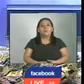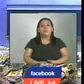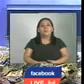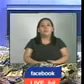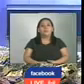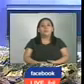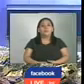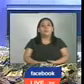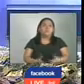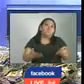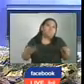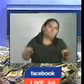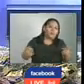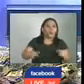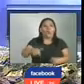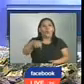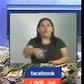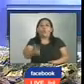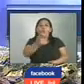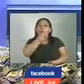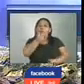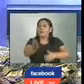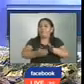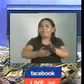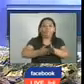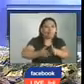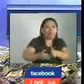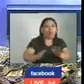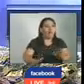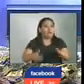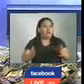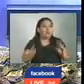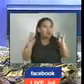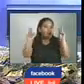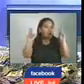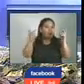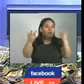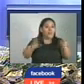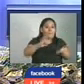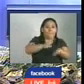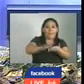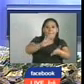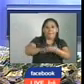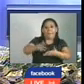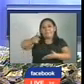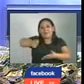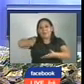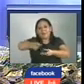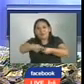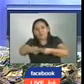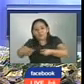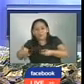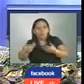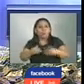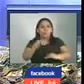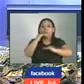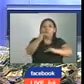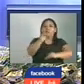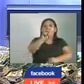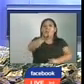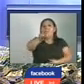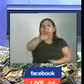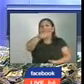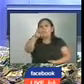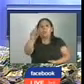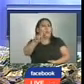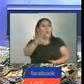Y bueno, vamos a iniciar rápidamente con los hechos. Les contamos que los aguinaldos de hasta 1.500 dólares serán exonerados del pago